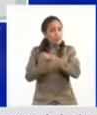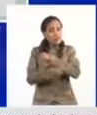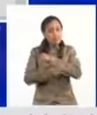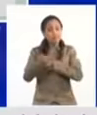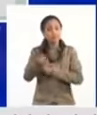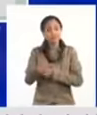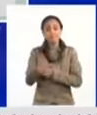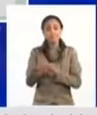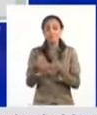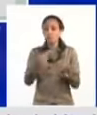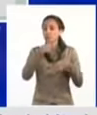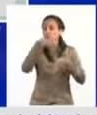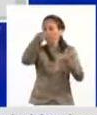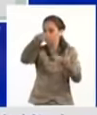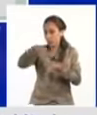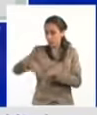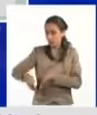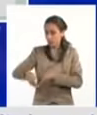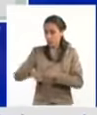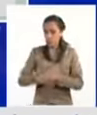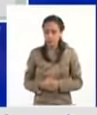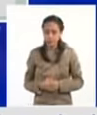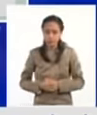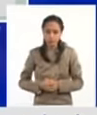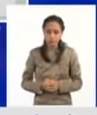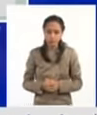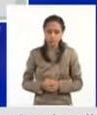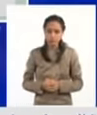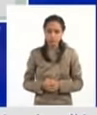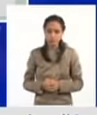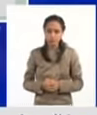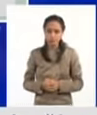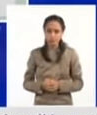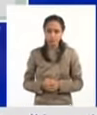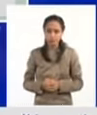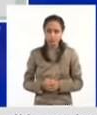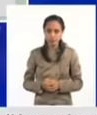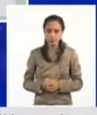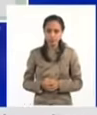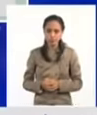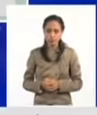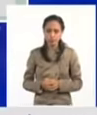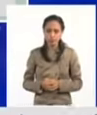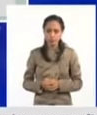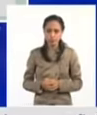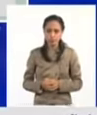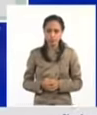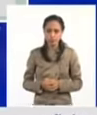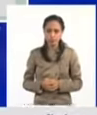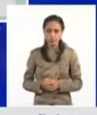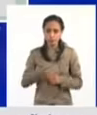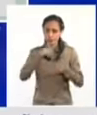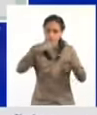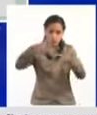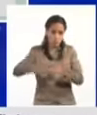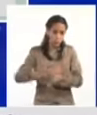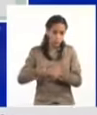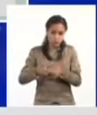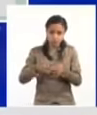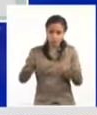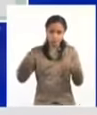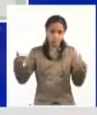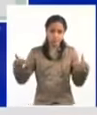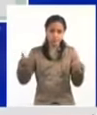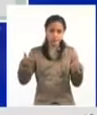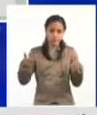muy alta. Y la primera, eso es la letalidad, la más alta hasta el día de